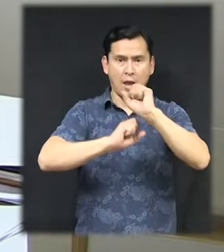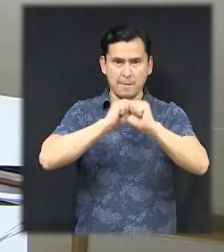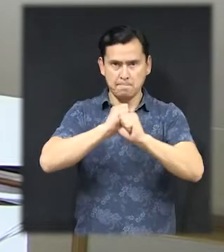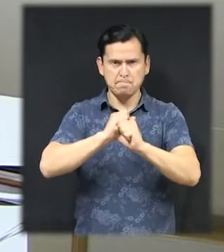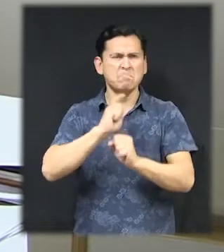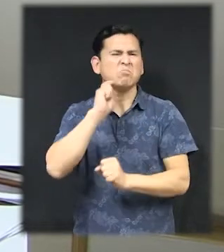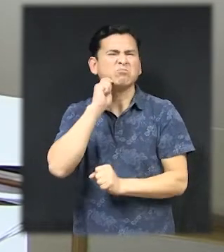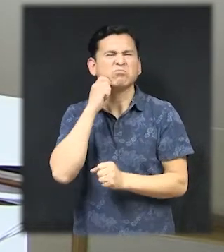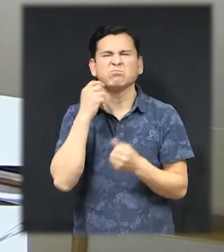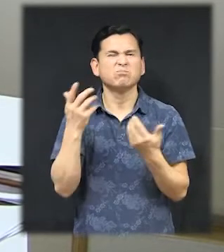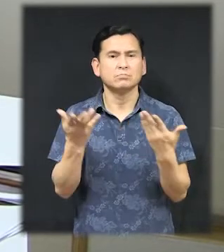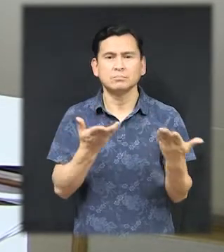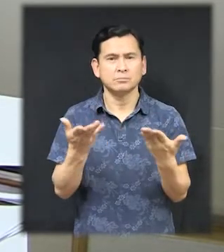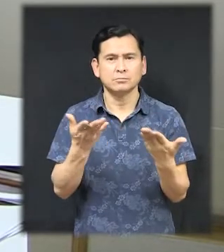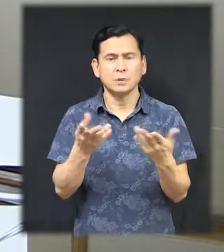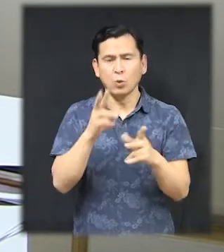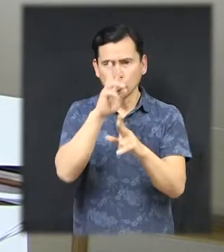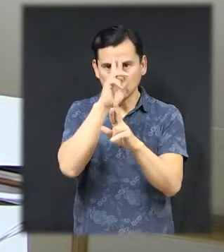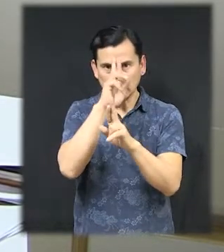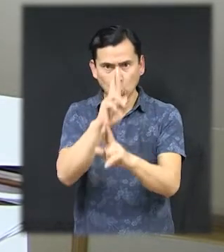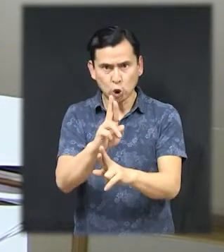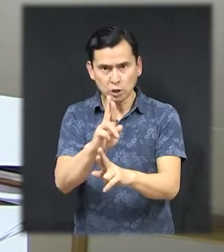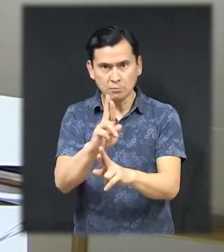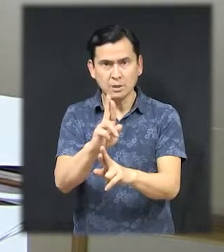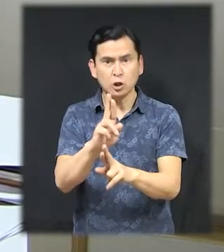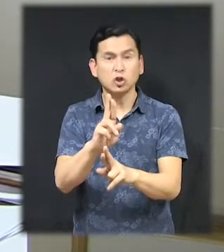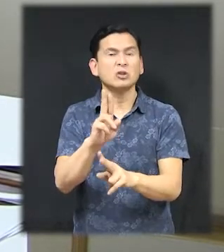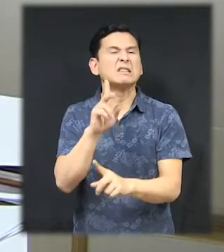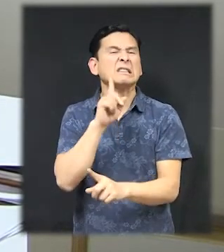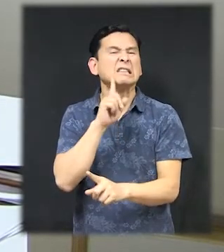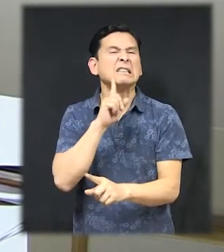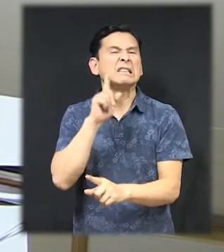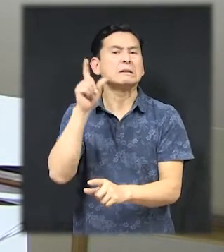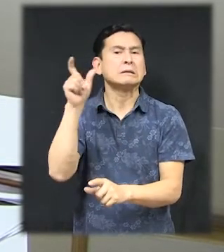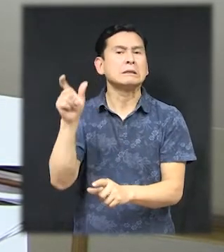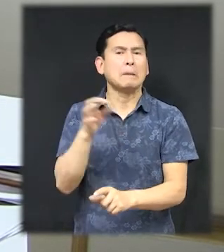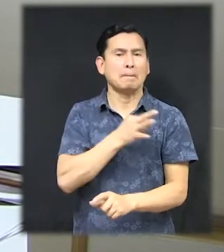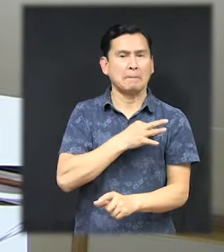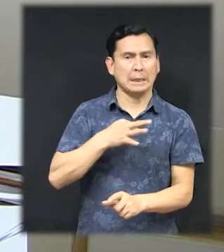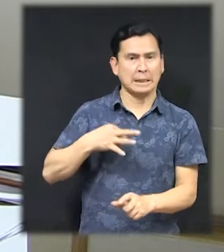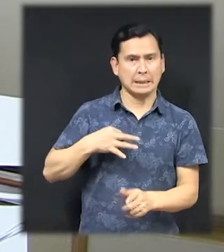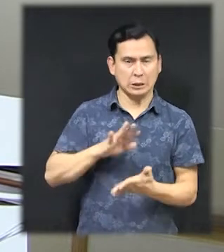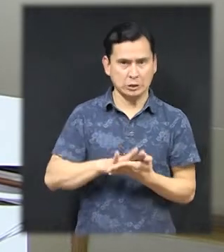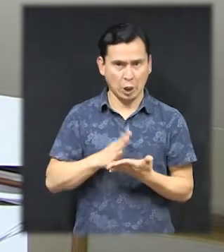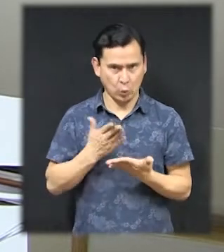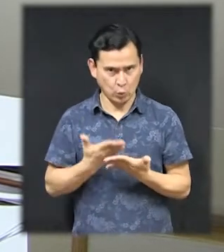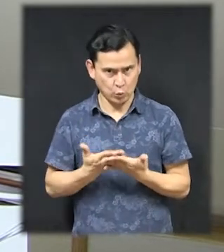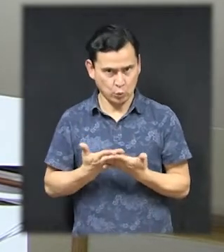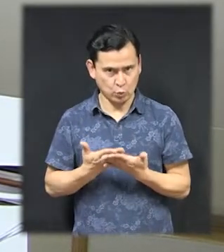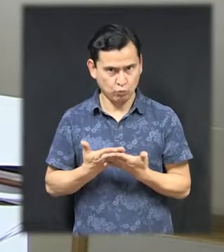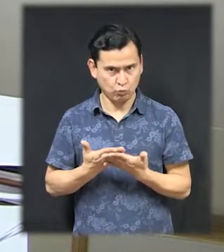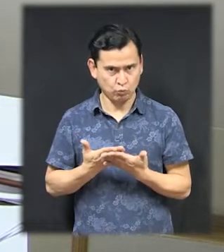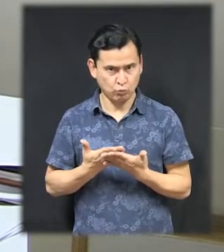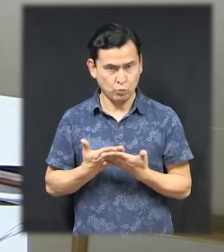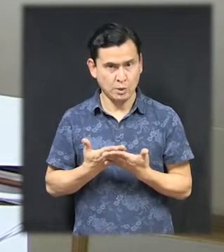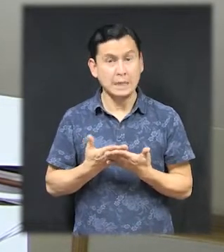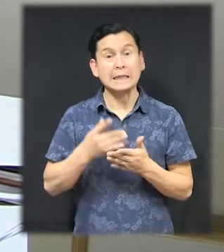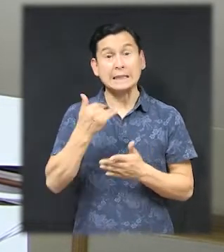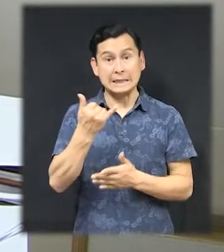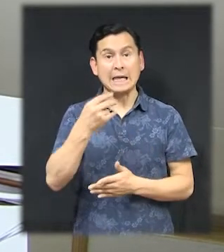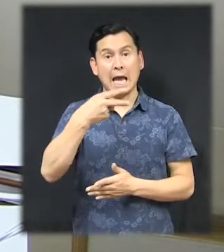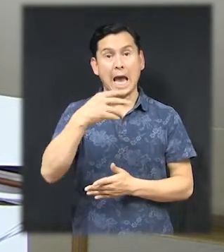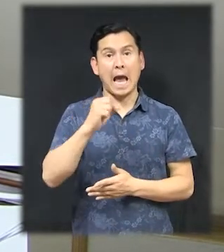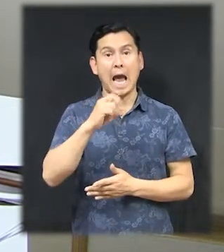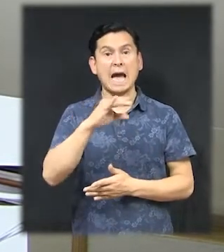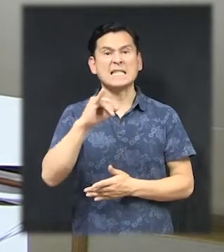para toda la red hospitalaria, de el gasto efectivo que el establecimiento tiene para poder otorgar prestaciones de